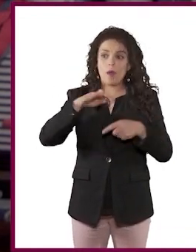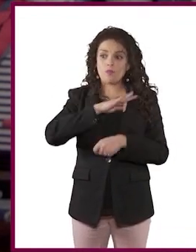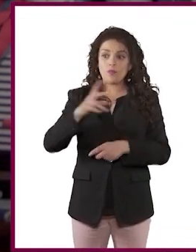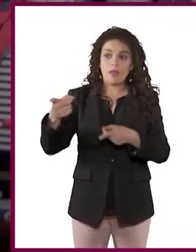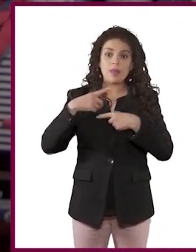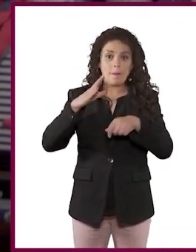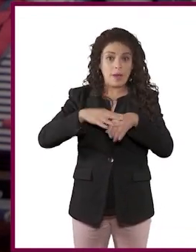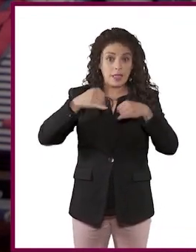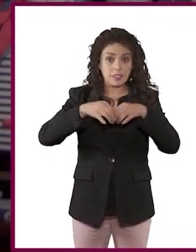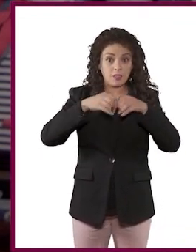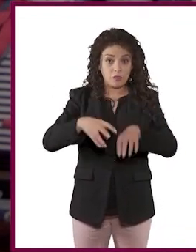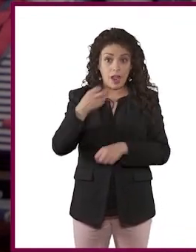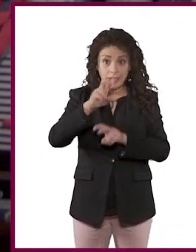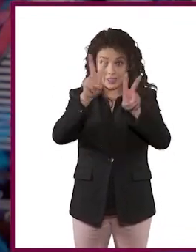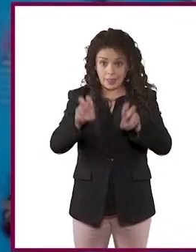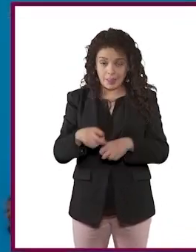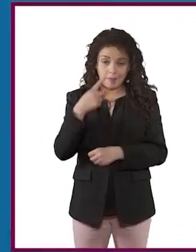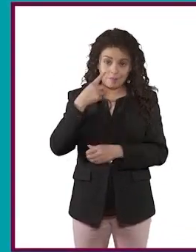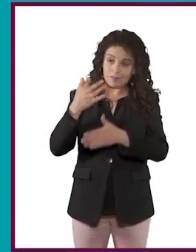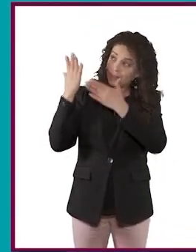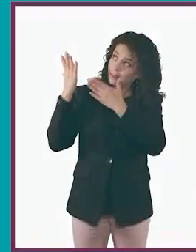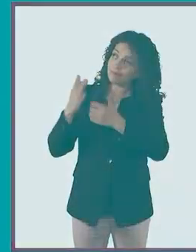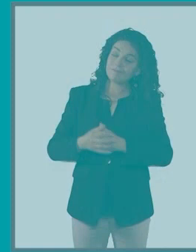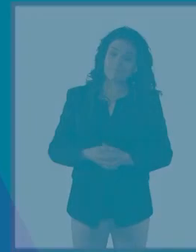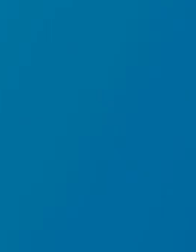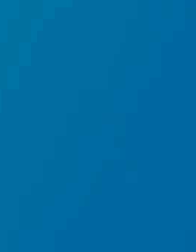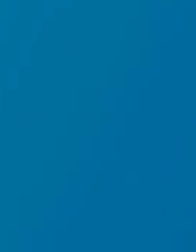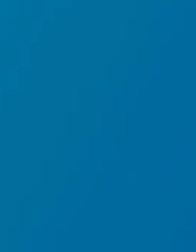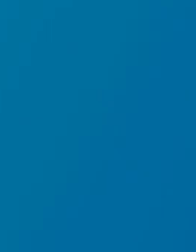darnos más información al respecto.